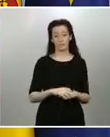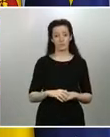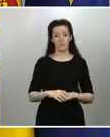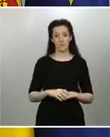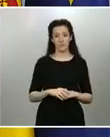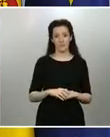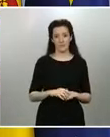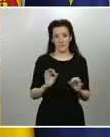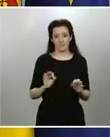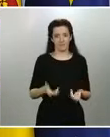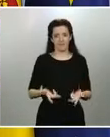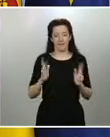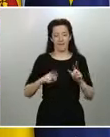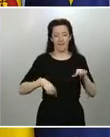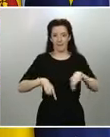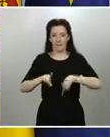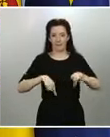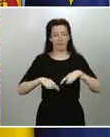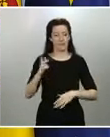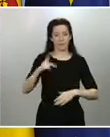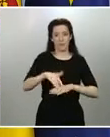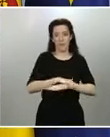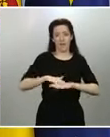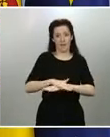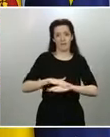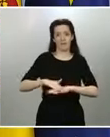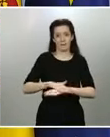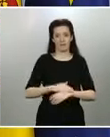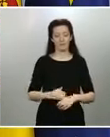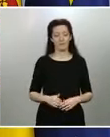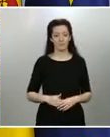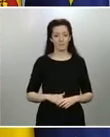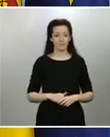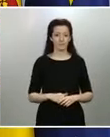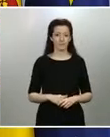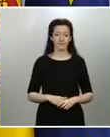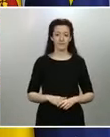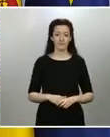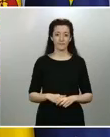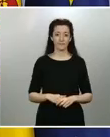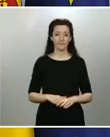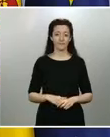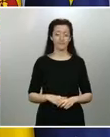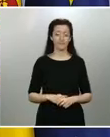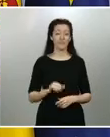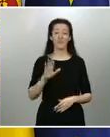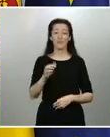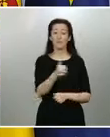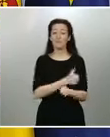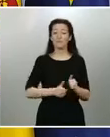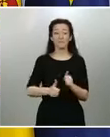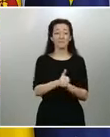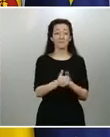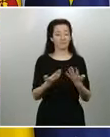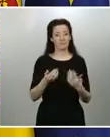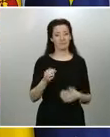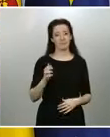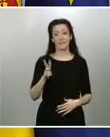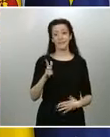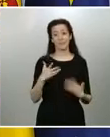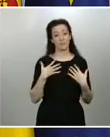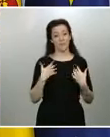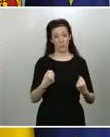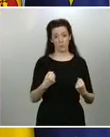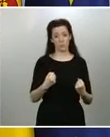las personas pero cuando se trata de defender un bien superior como es el derecho a la salud y el derecho a